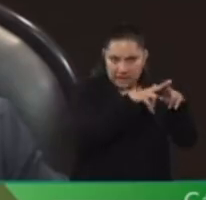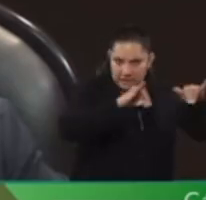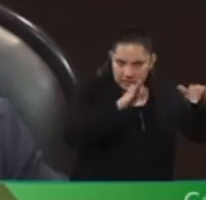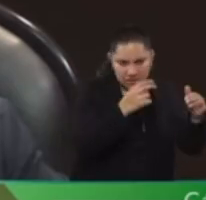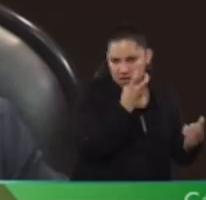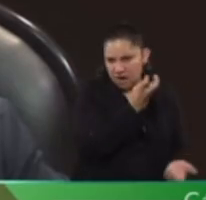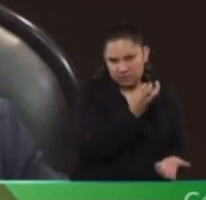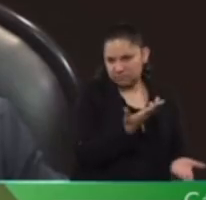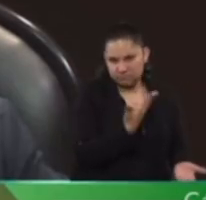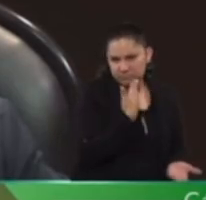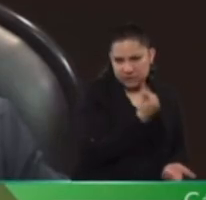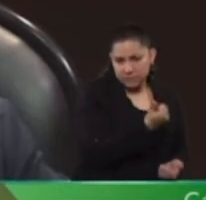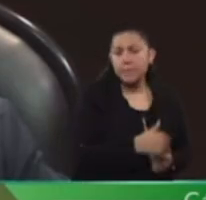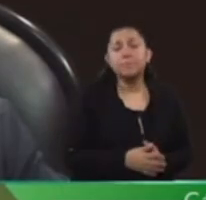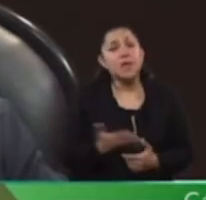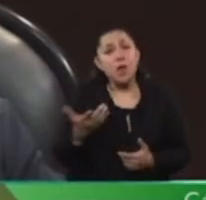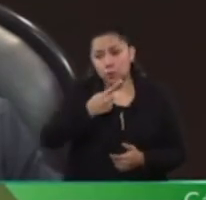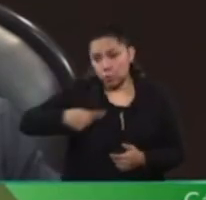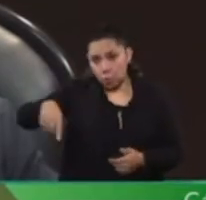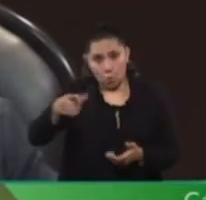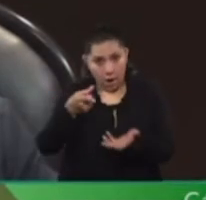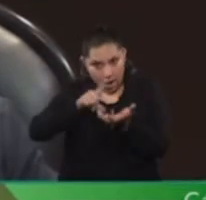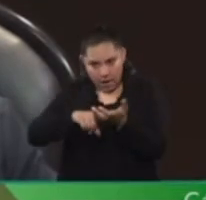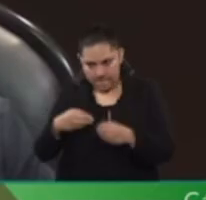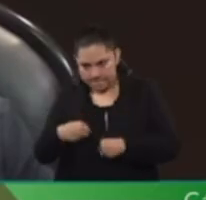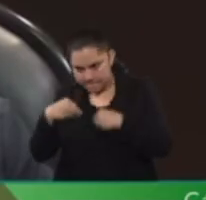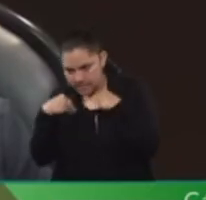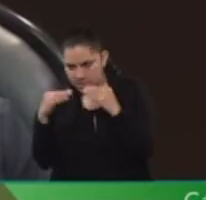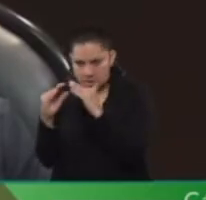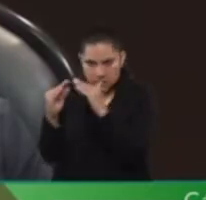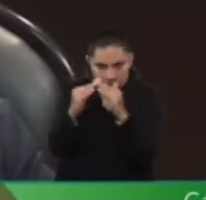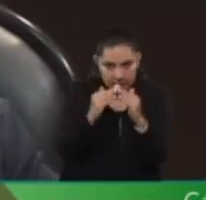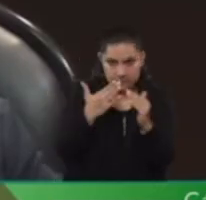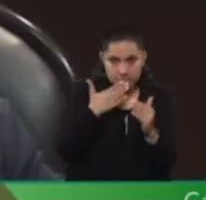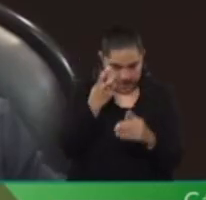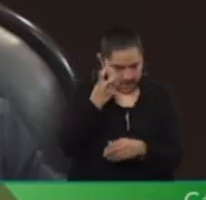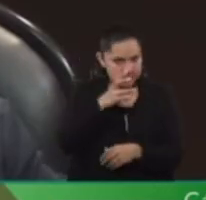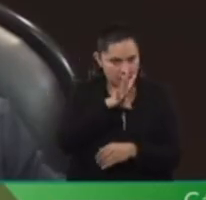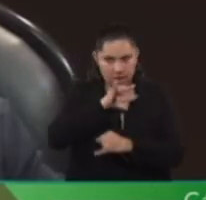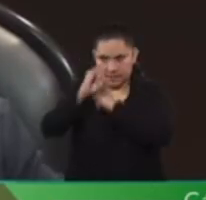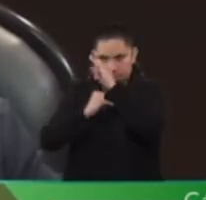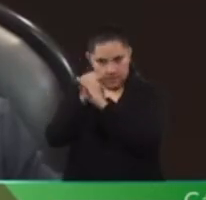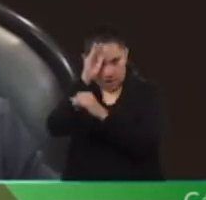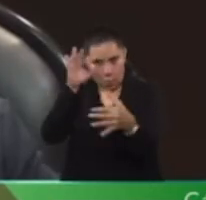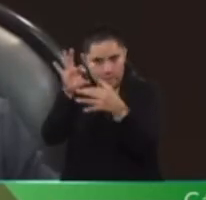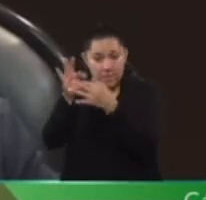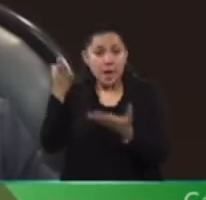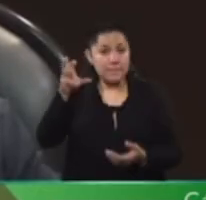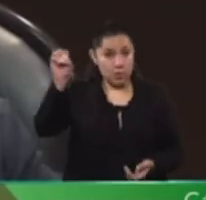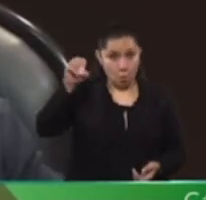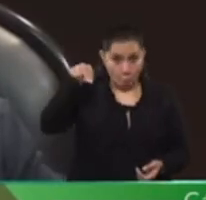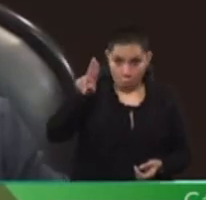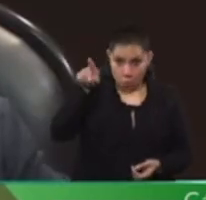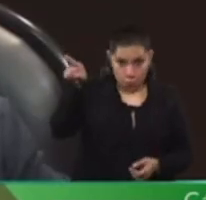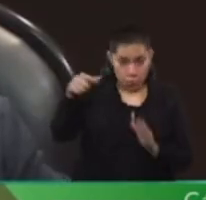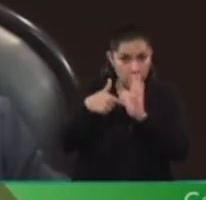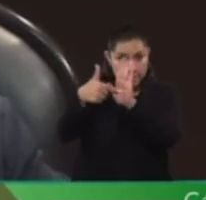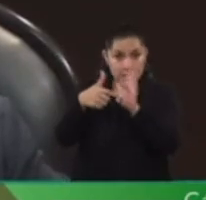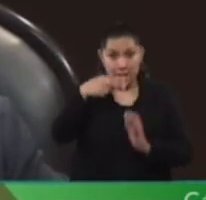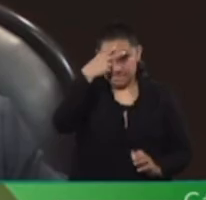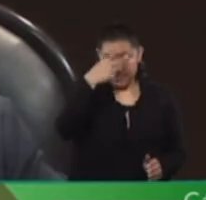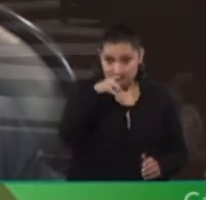diferentes pactos internacionales. Sin embargo, la ONU estima que en nuestro país el 40% de los mexicanos habita en una vivienda